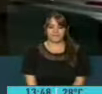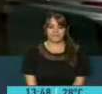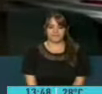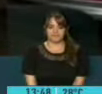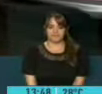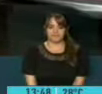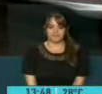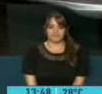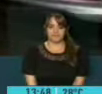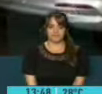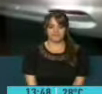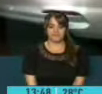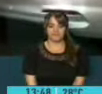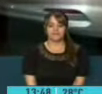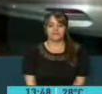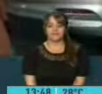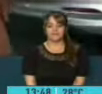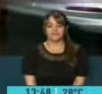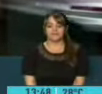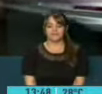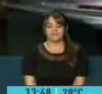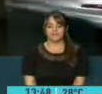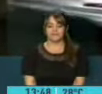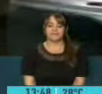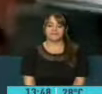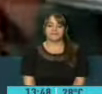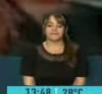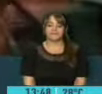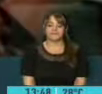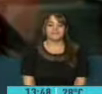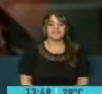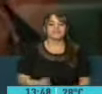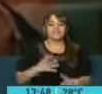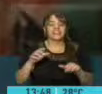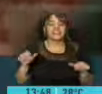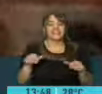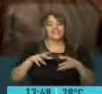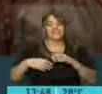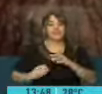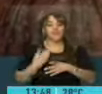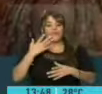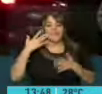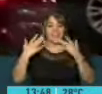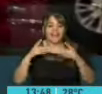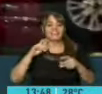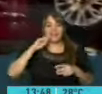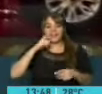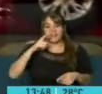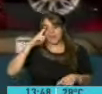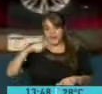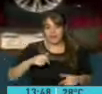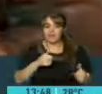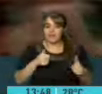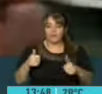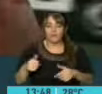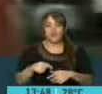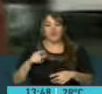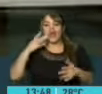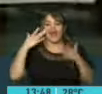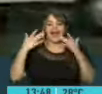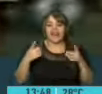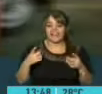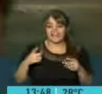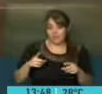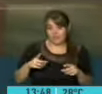¡Guau! Wow, es muy rápido. ¿Qué te parece esta forma de hacer arte? Es muy rápido y muy bueno. ¿El arte como medio de